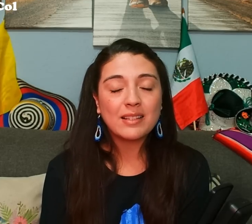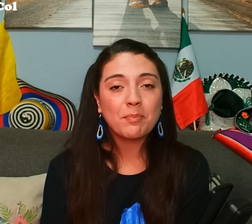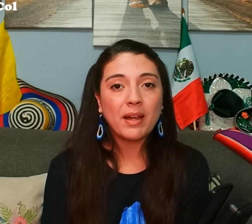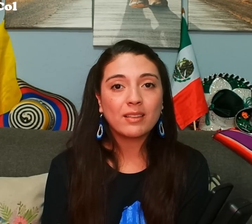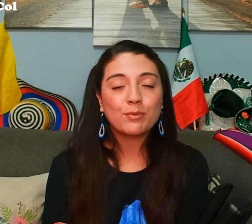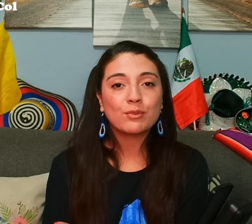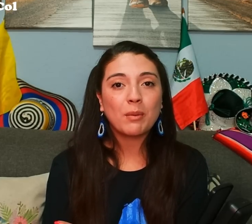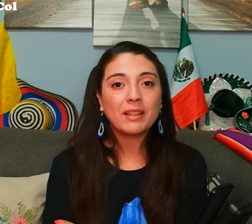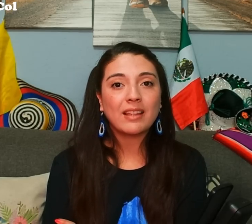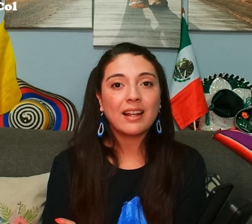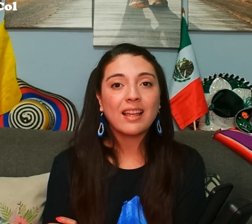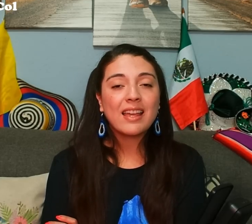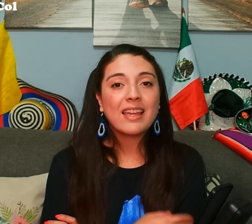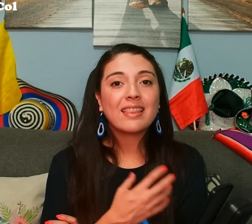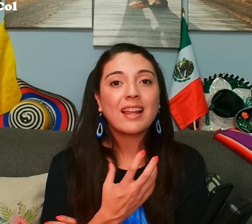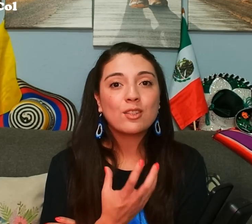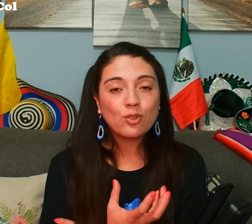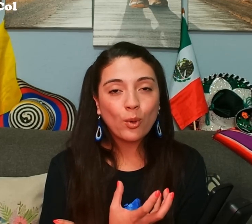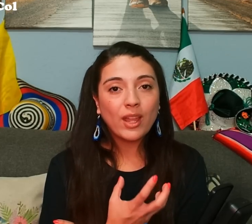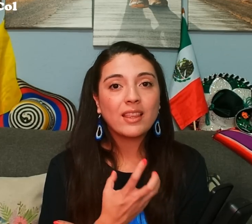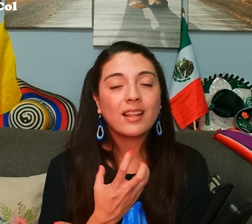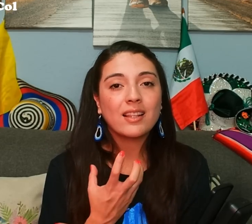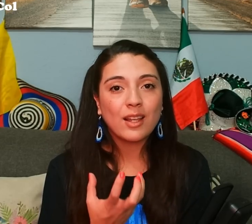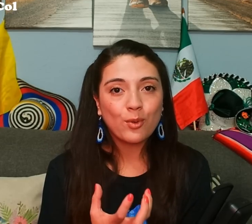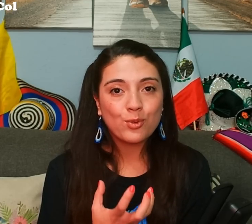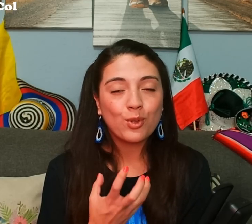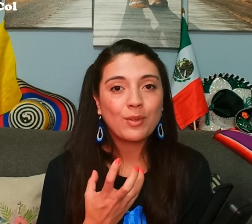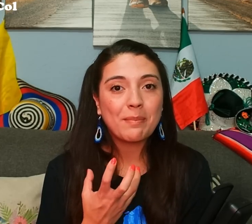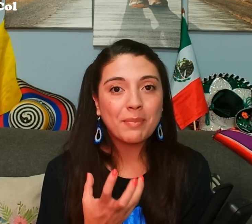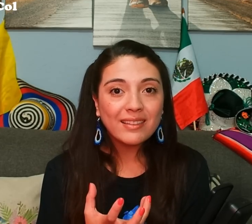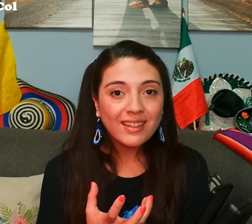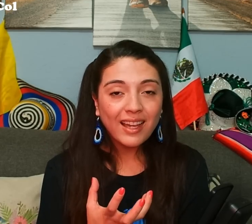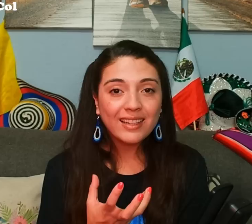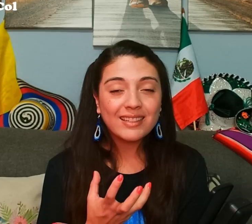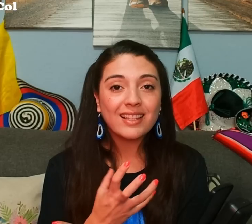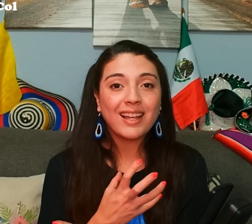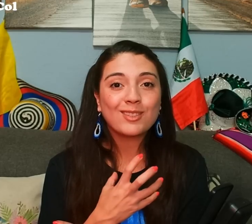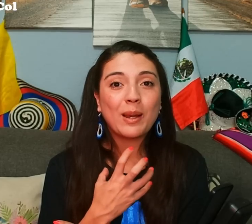que hacen parte fundamental de la historia y del desarrollo de una